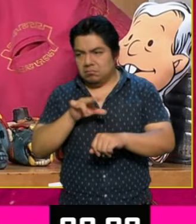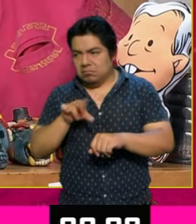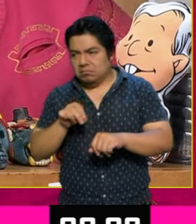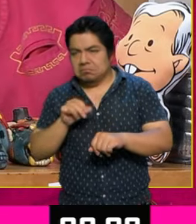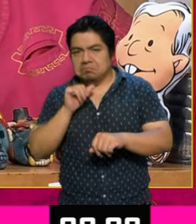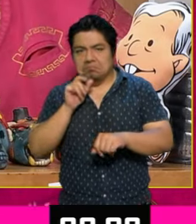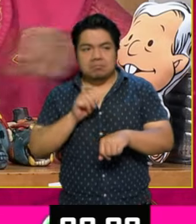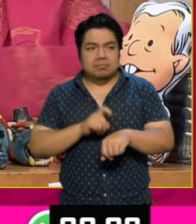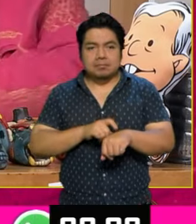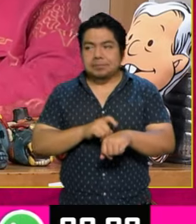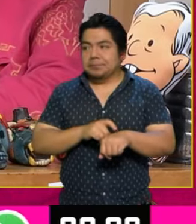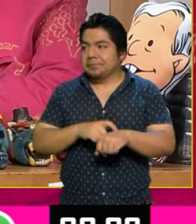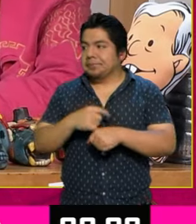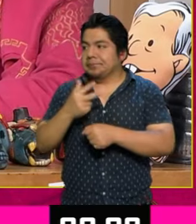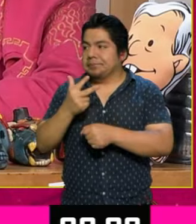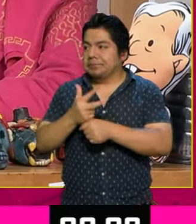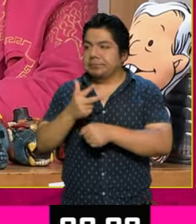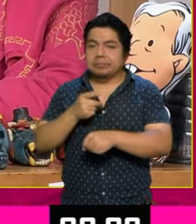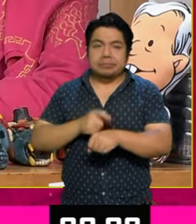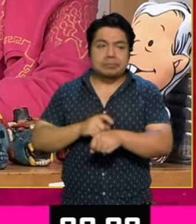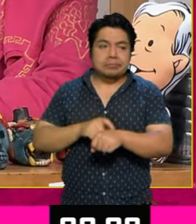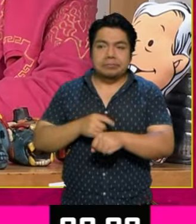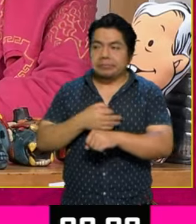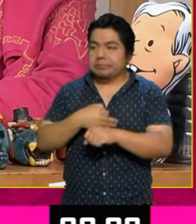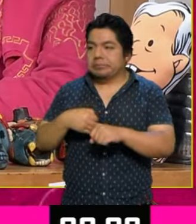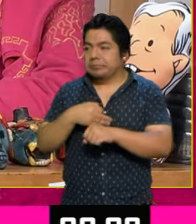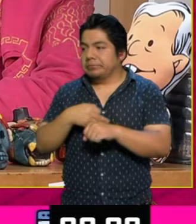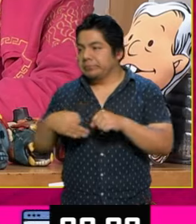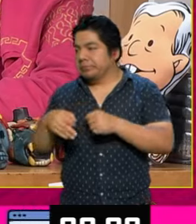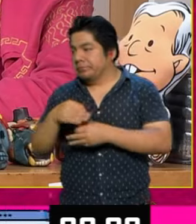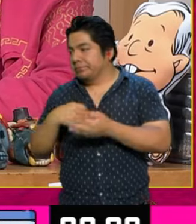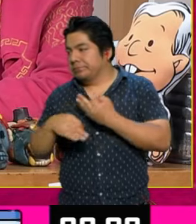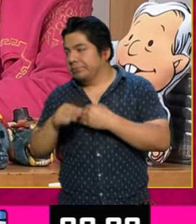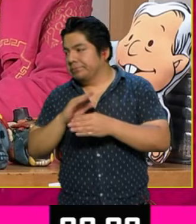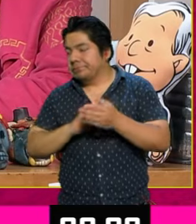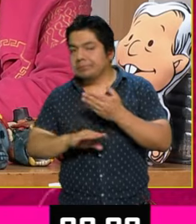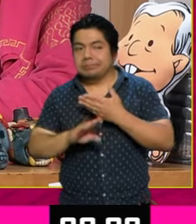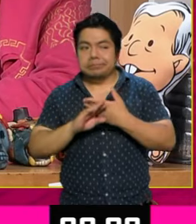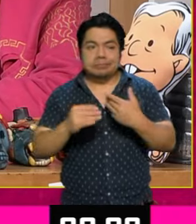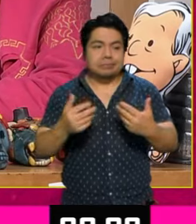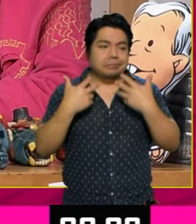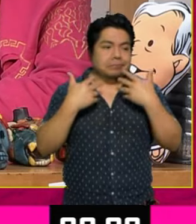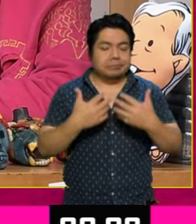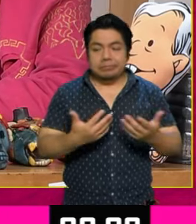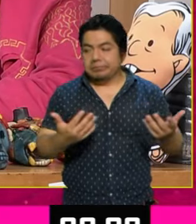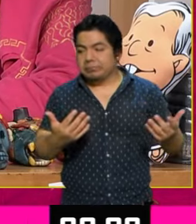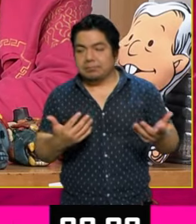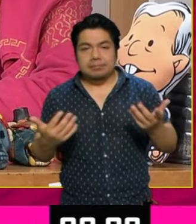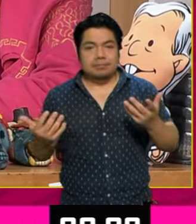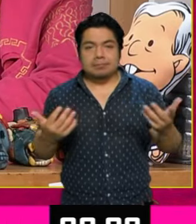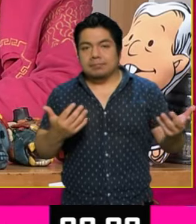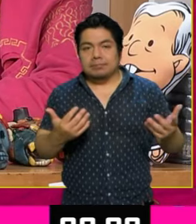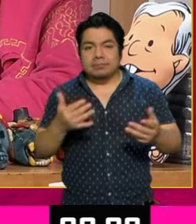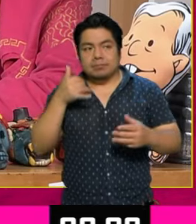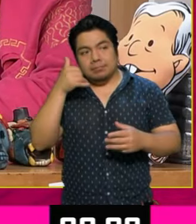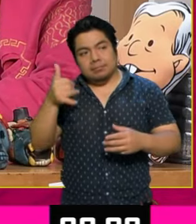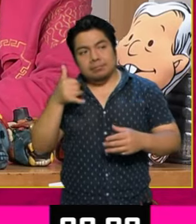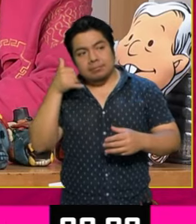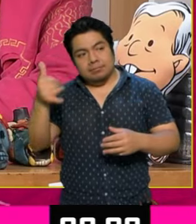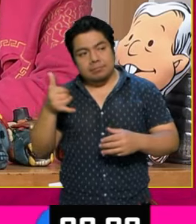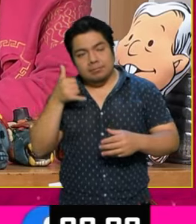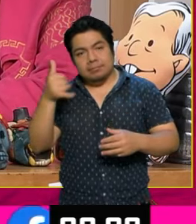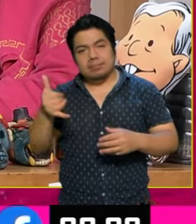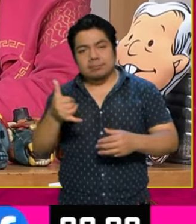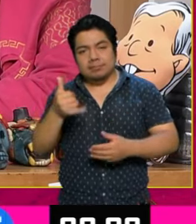llegue, no llegaba, nada de que no llegue yo tarde, pues ya todo el mundo me va a planchar, ya todo el mundo se me trepan las barbas. Y márquele, márquele, ¿qué cree?